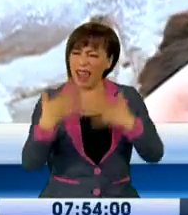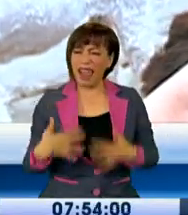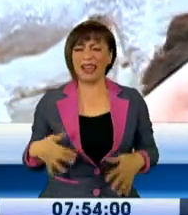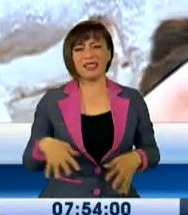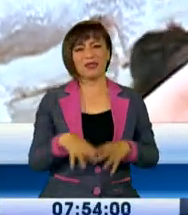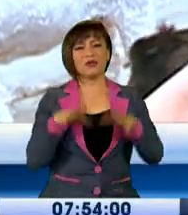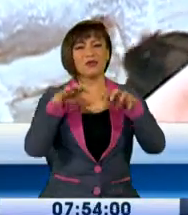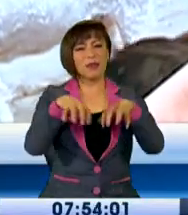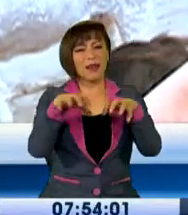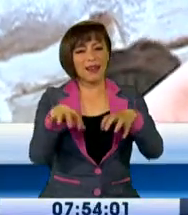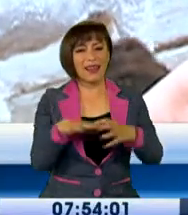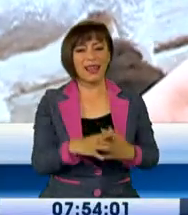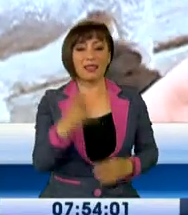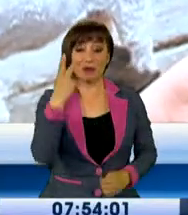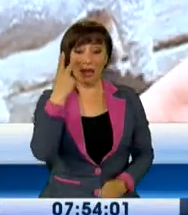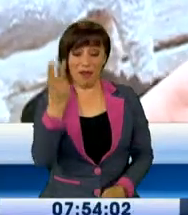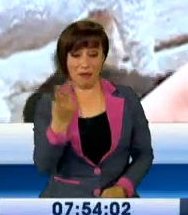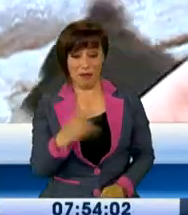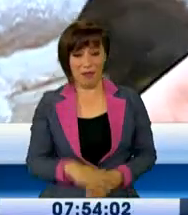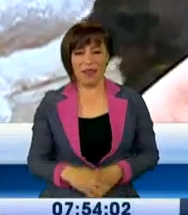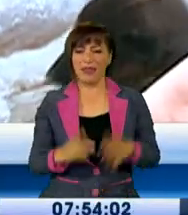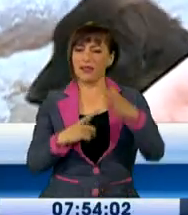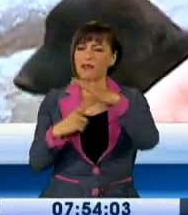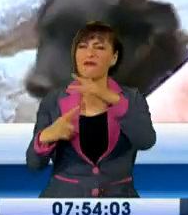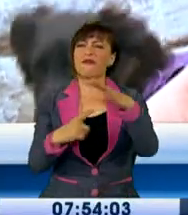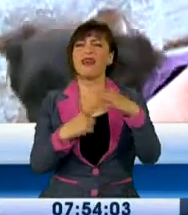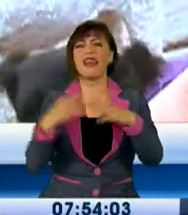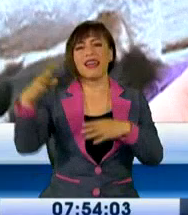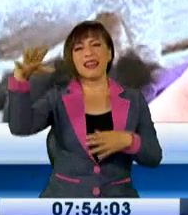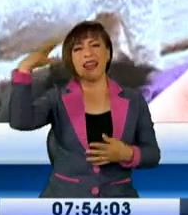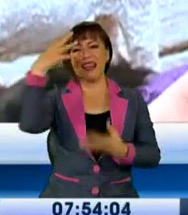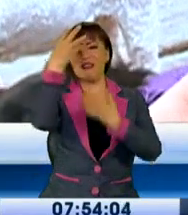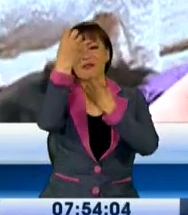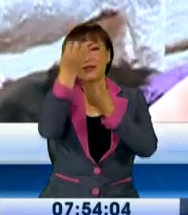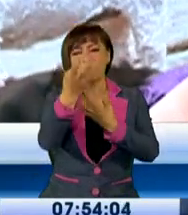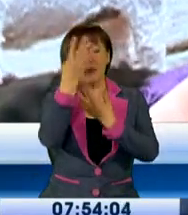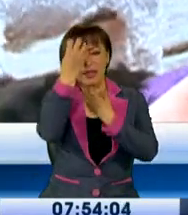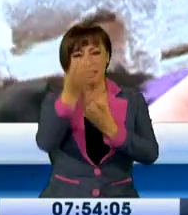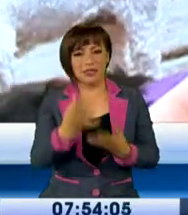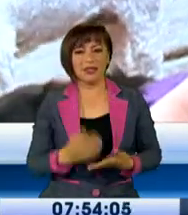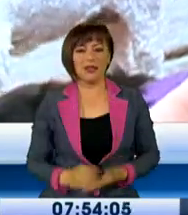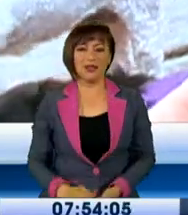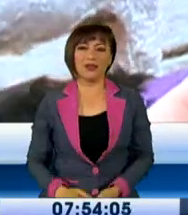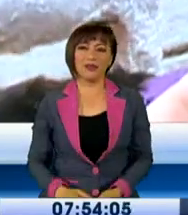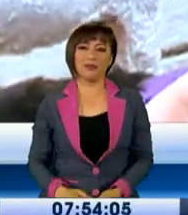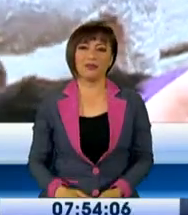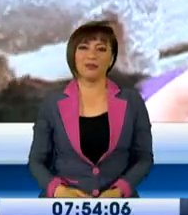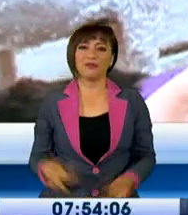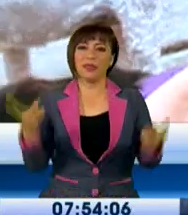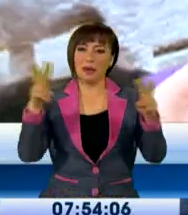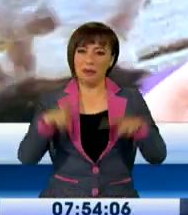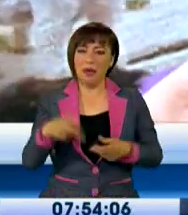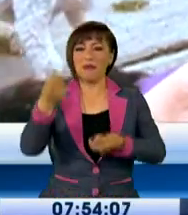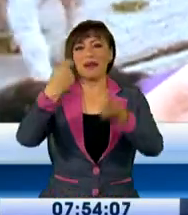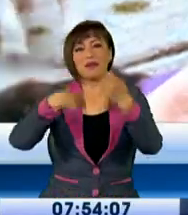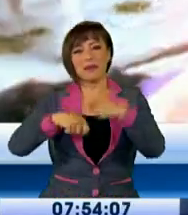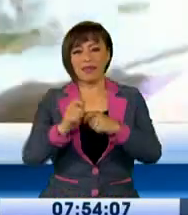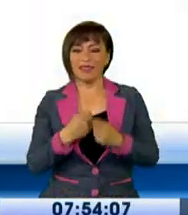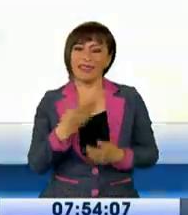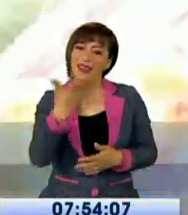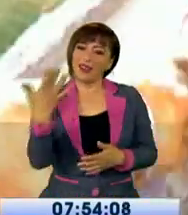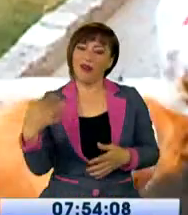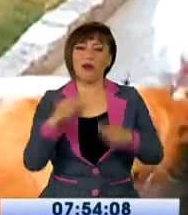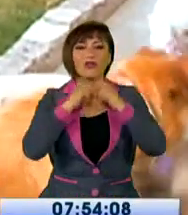tener la feria de información, de educación. Vamos a tener artículos de venta para los